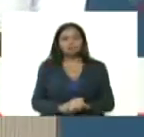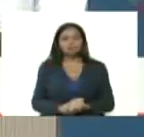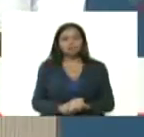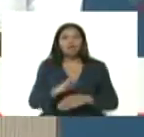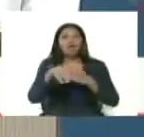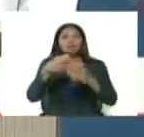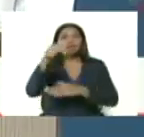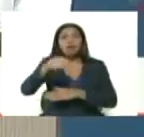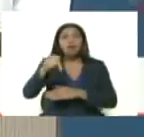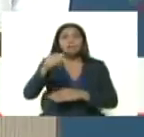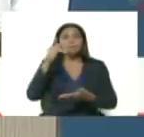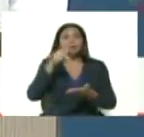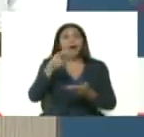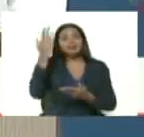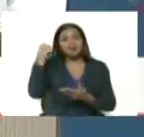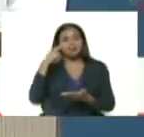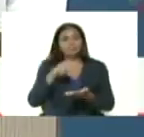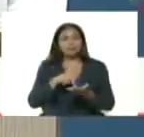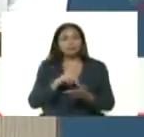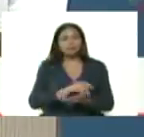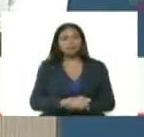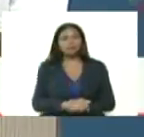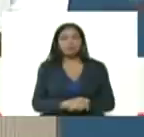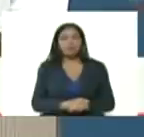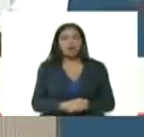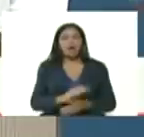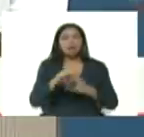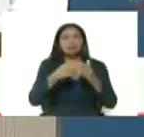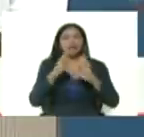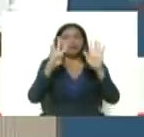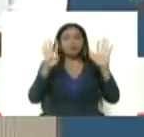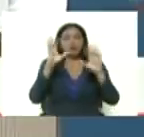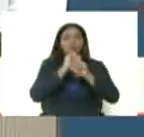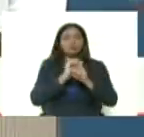de hoy, el día de ayer, a las 21 horas,